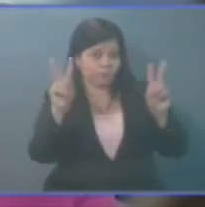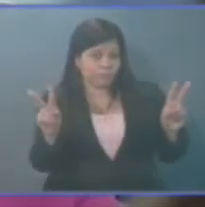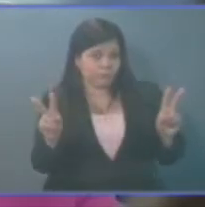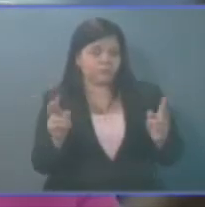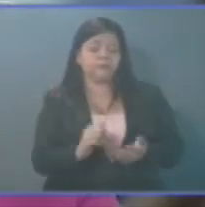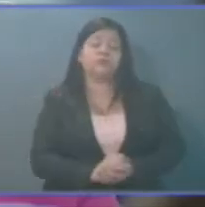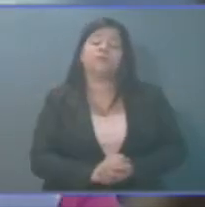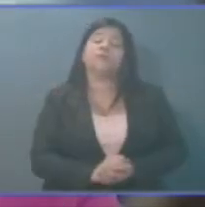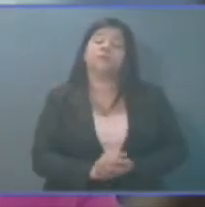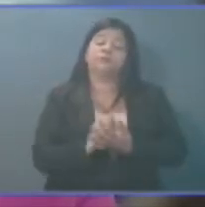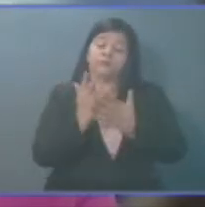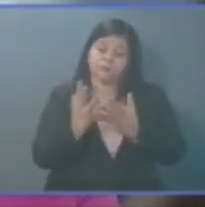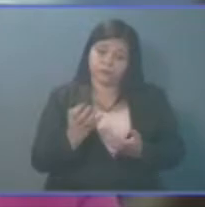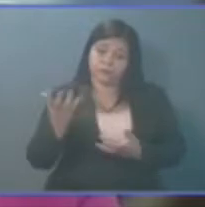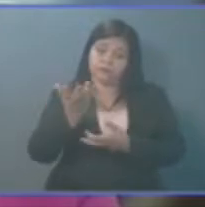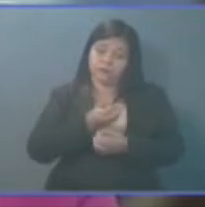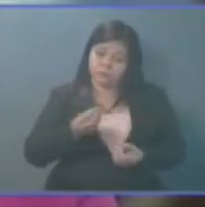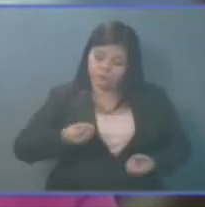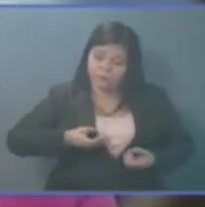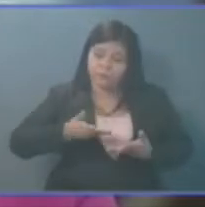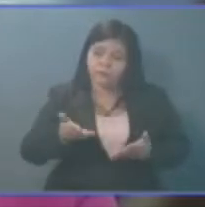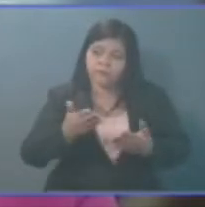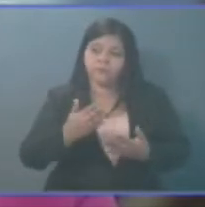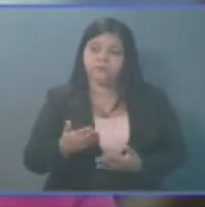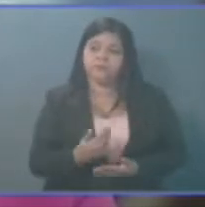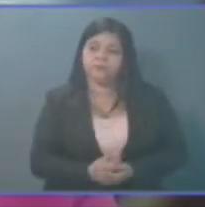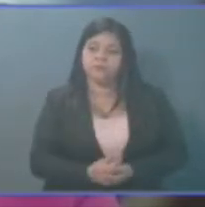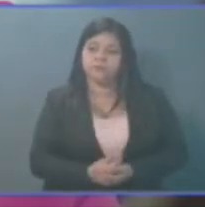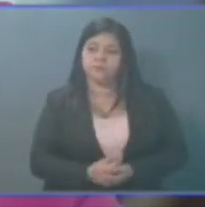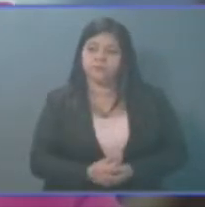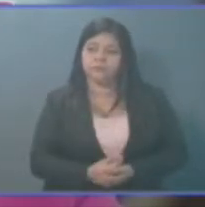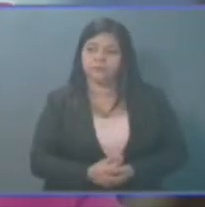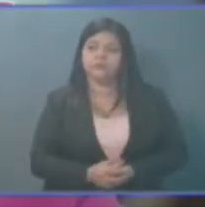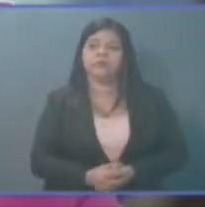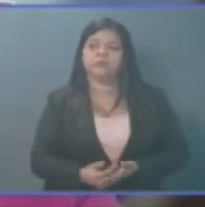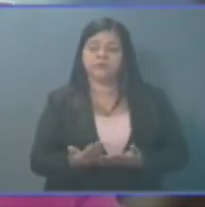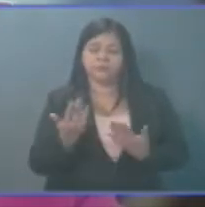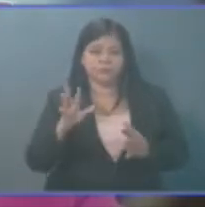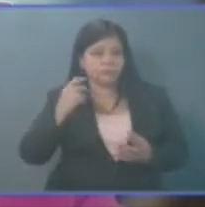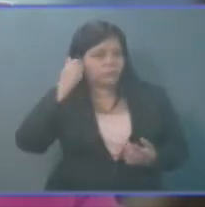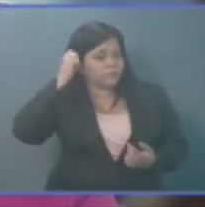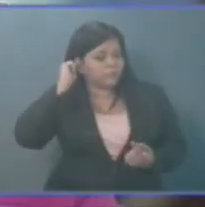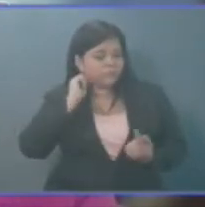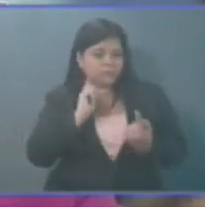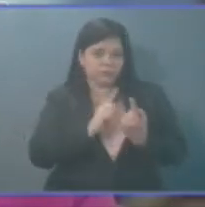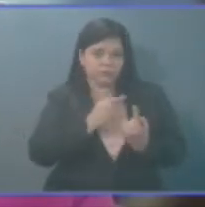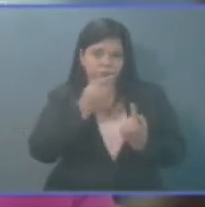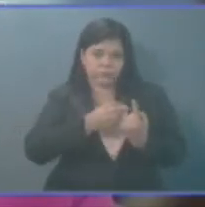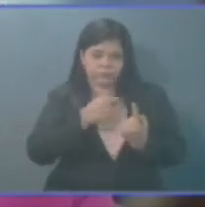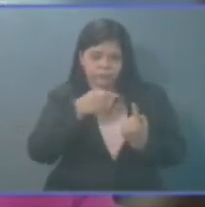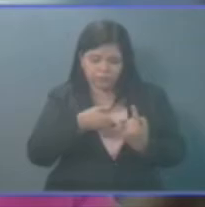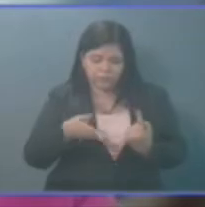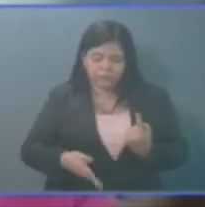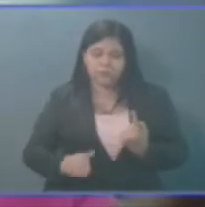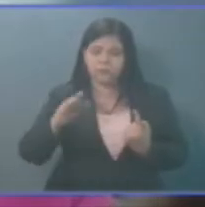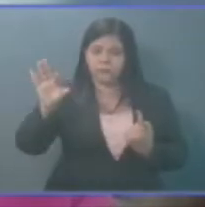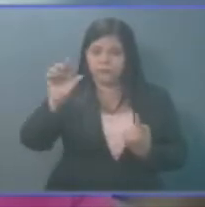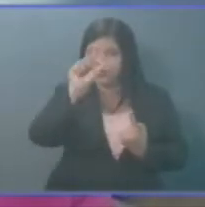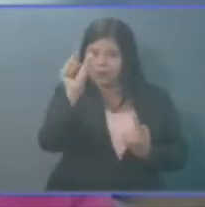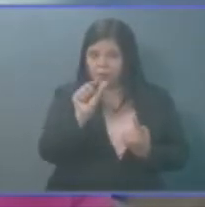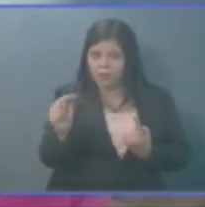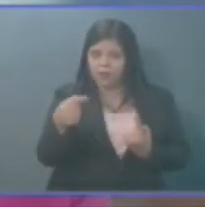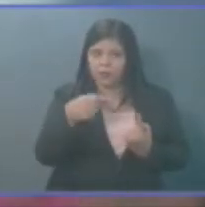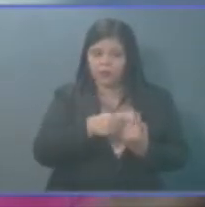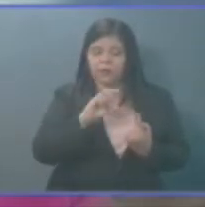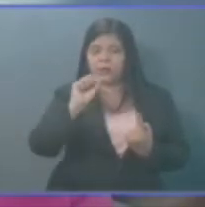expone al honorable pleno legislativo lo siguiente: que el ciudadano italiano Santi Cosme